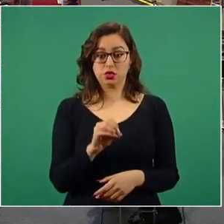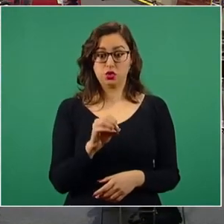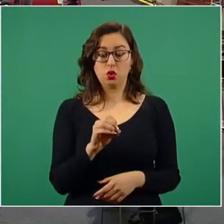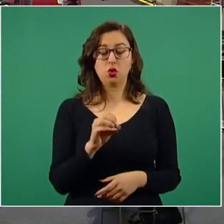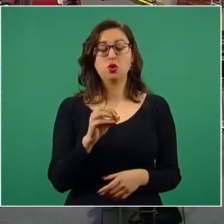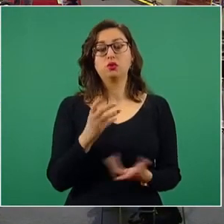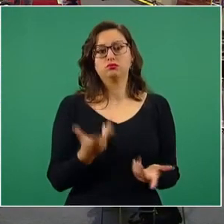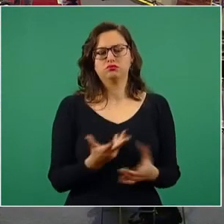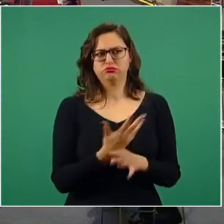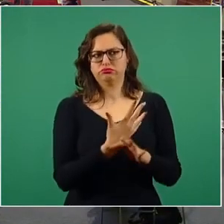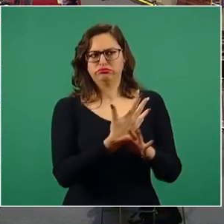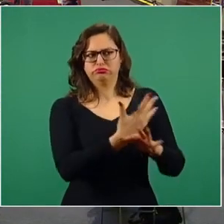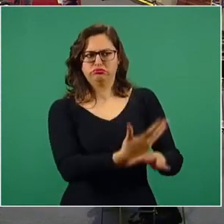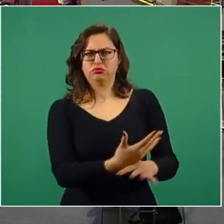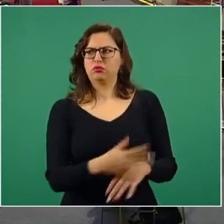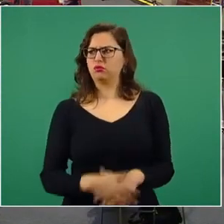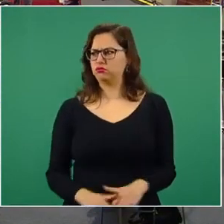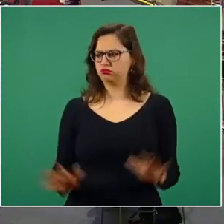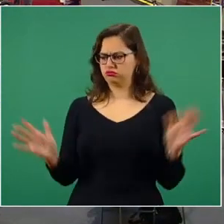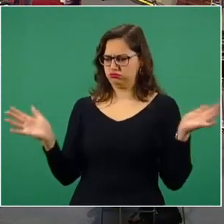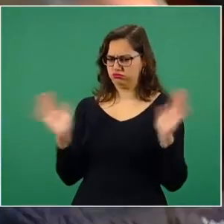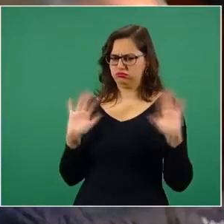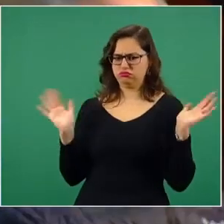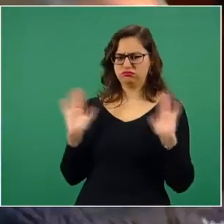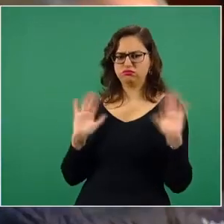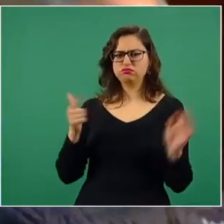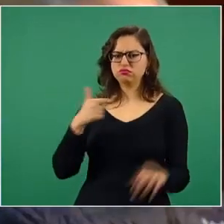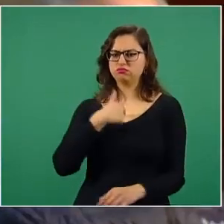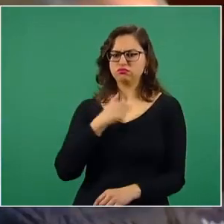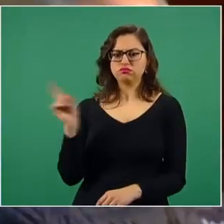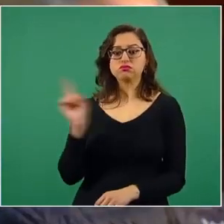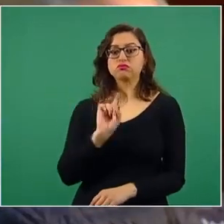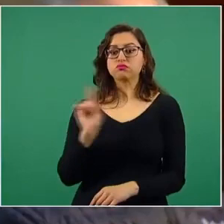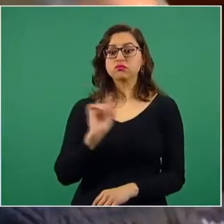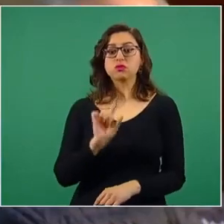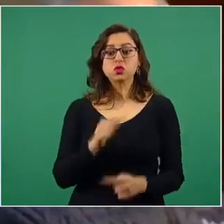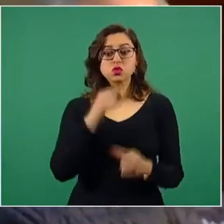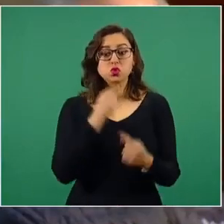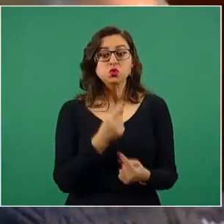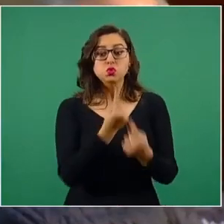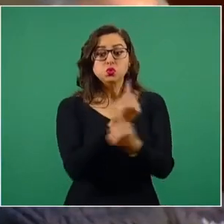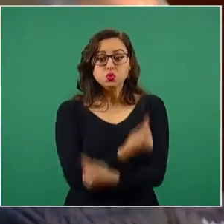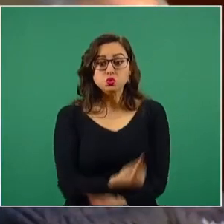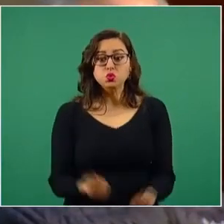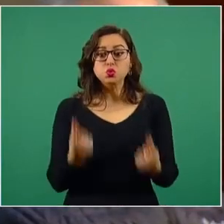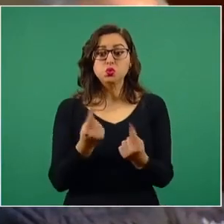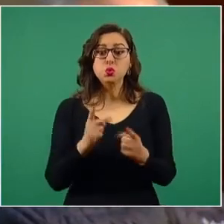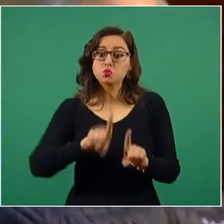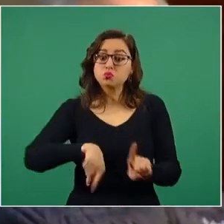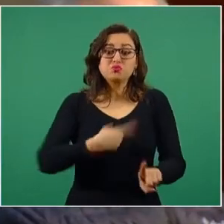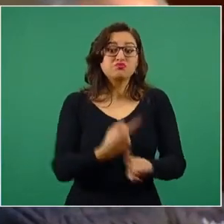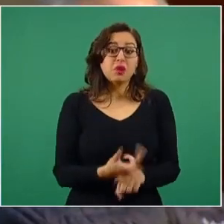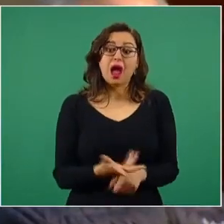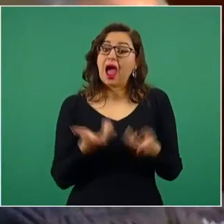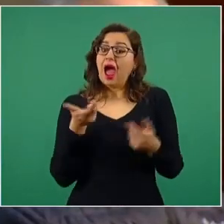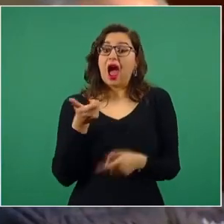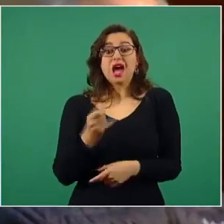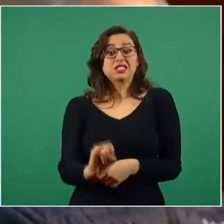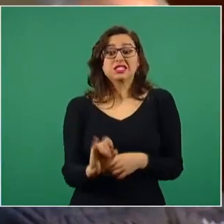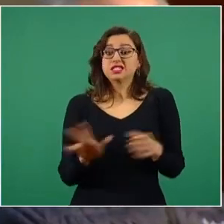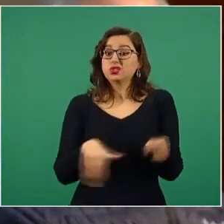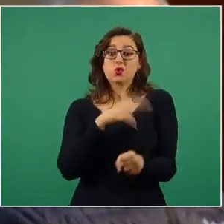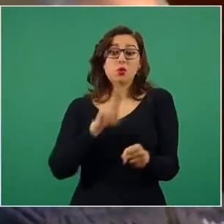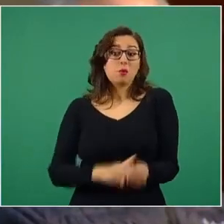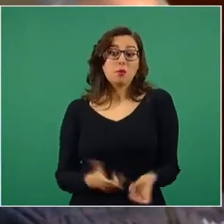rechaza cualquier responsabilidad y justifica que las violaciones de menores pasan en todos lados.